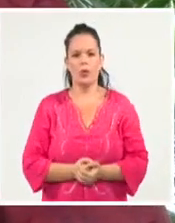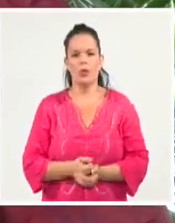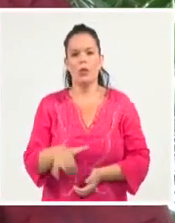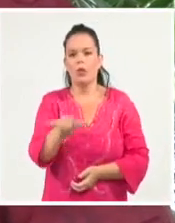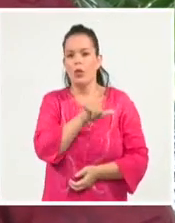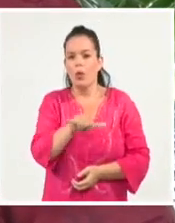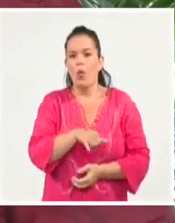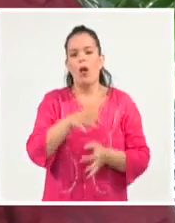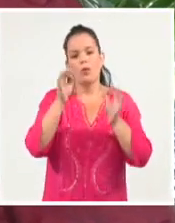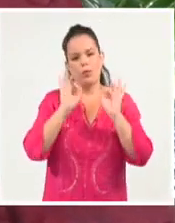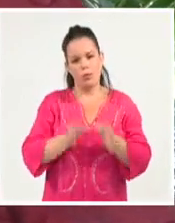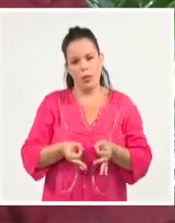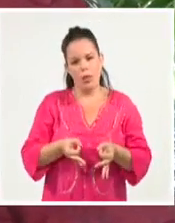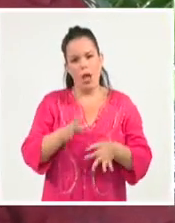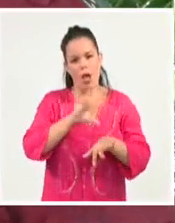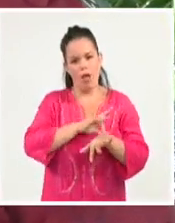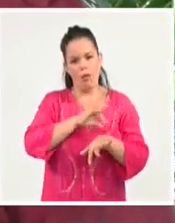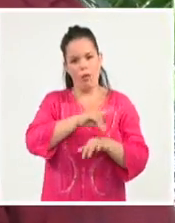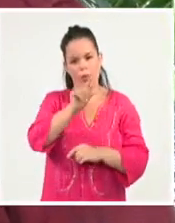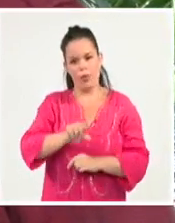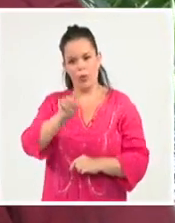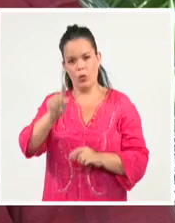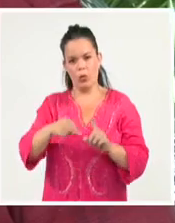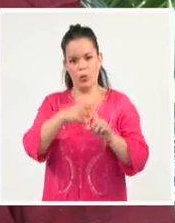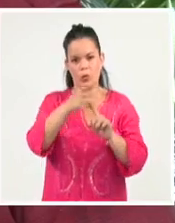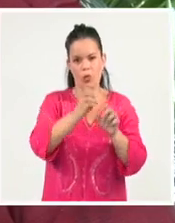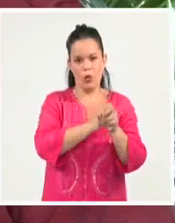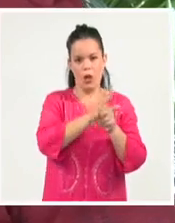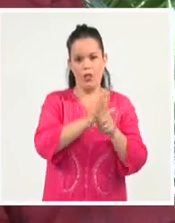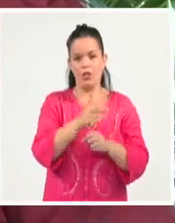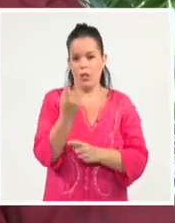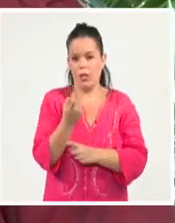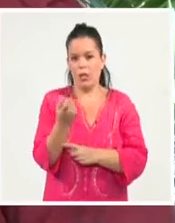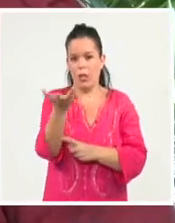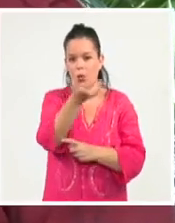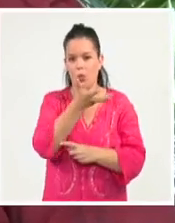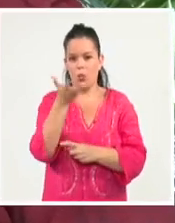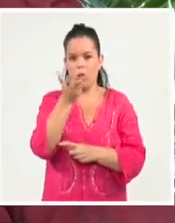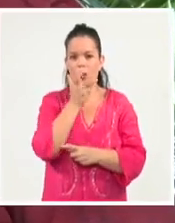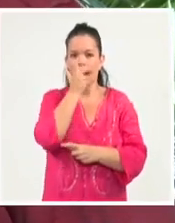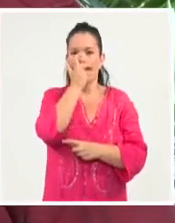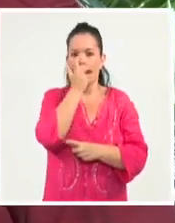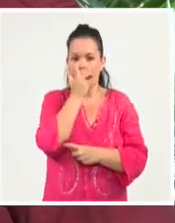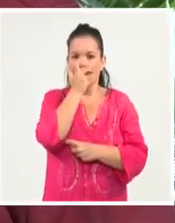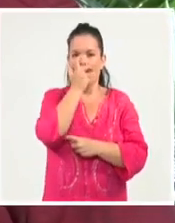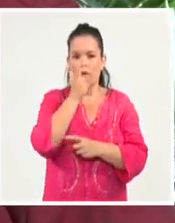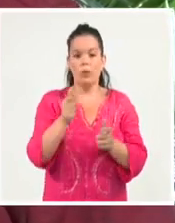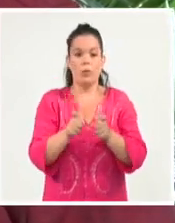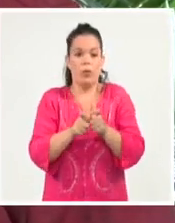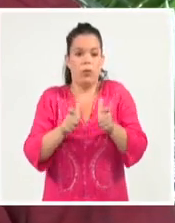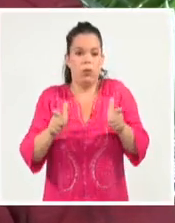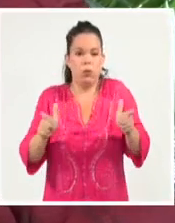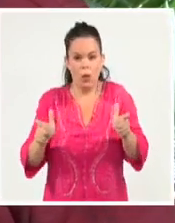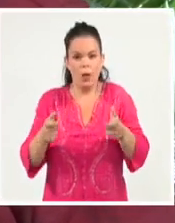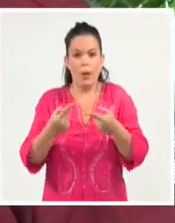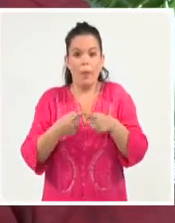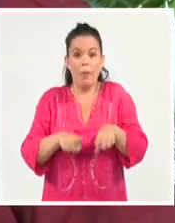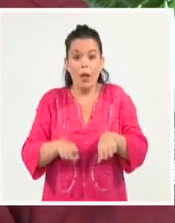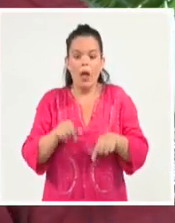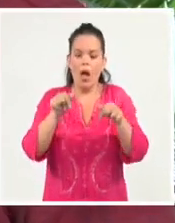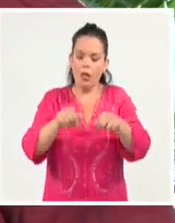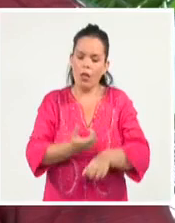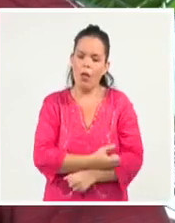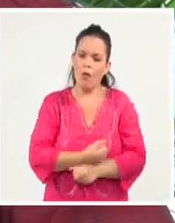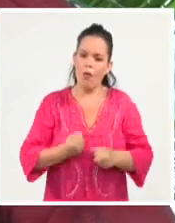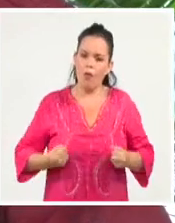necesidad de oxígeno, se ha incrementado a partir del número de casos que tenemos, todo el esfuerzo que se está haciendo por el personal de la salud para